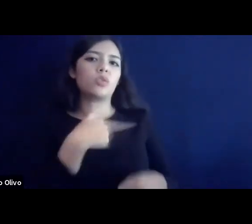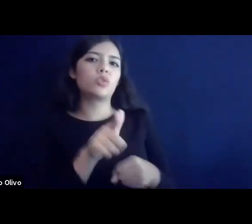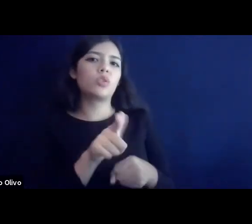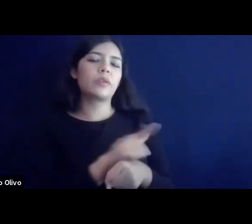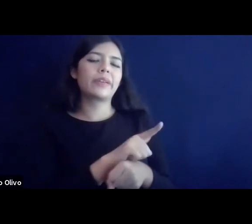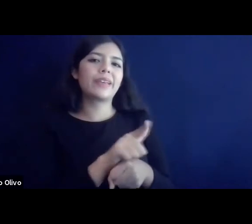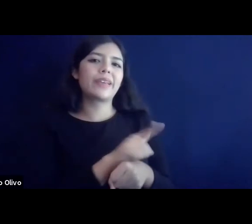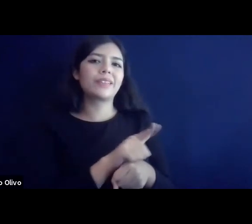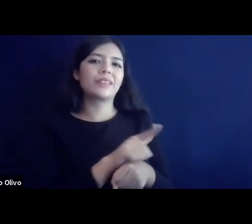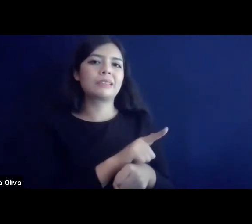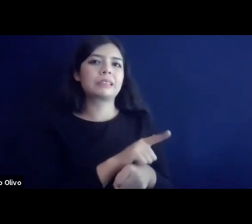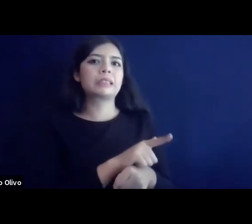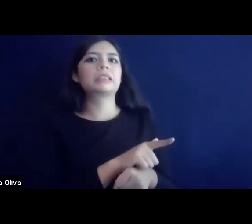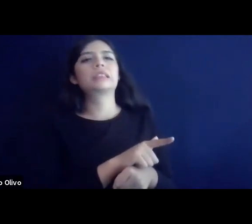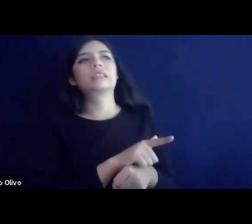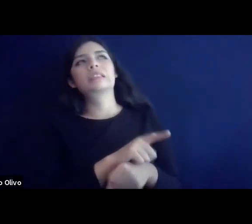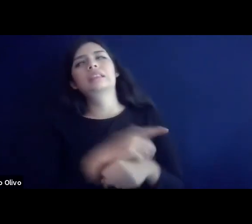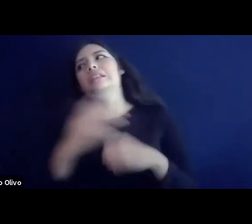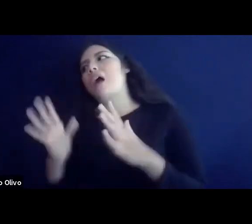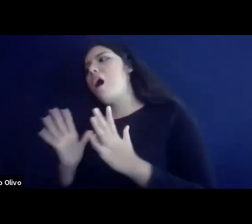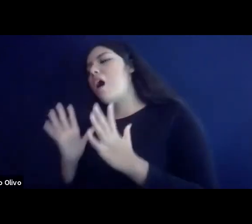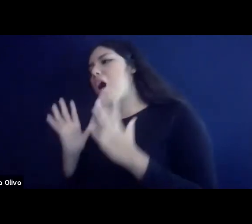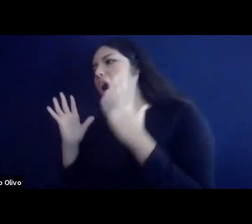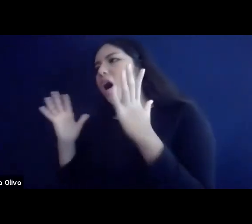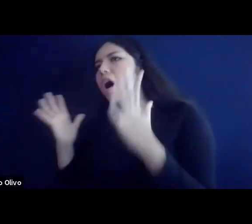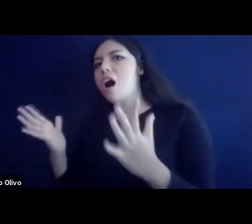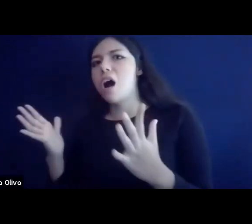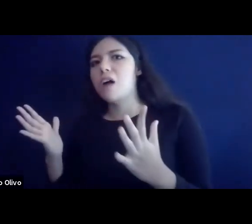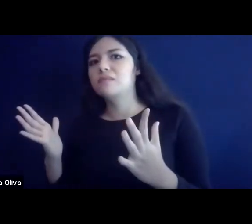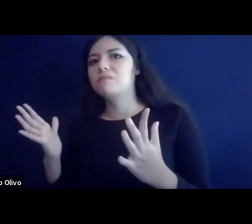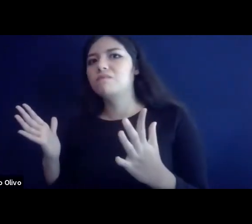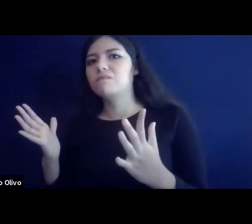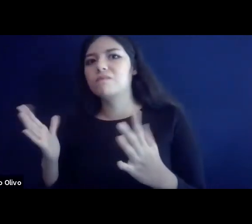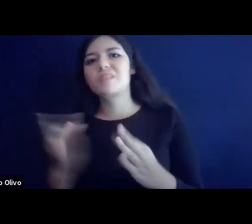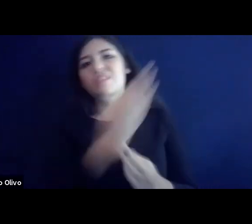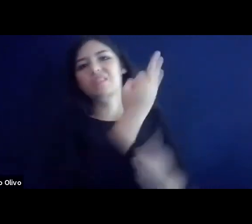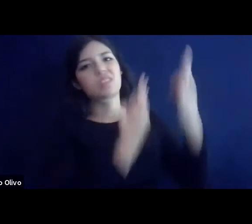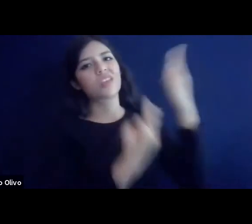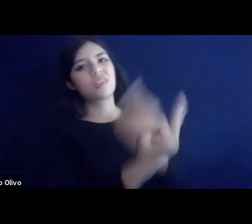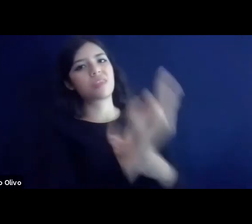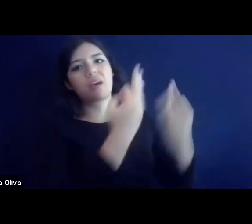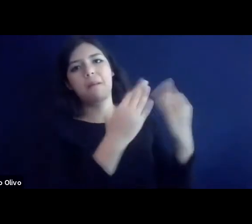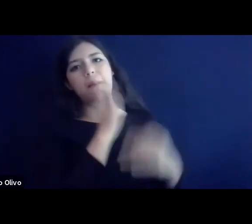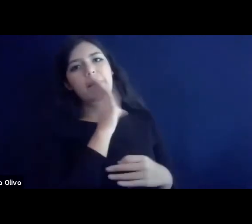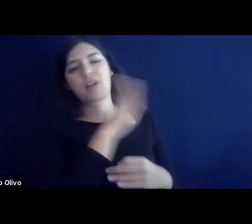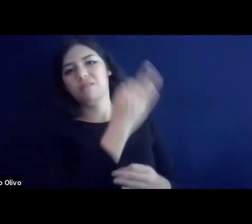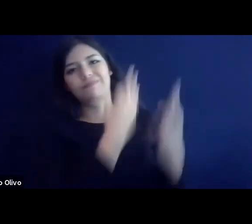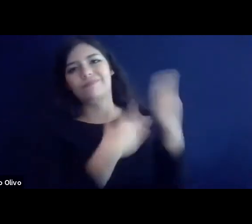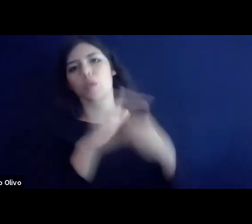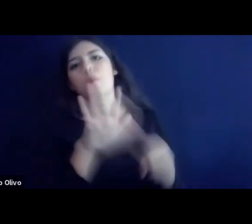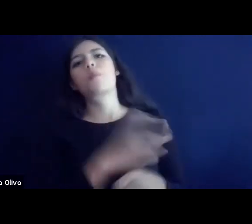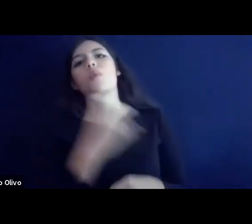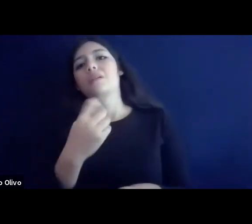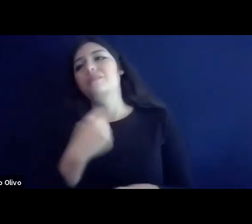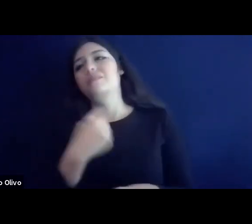salirte, porque no soportas el maltrato. ¿Sí? Y dices, con permiso, yo me voy a vivir